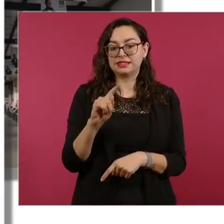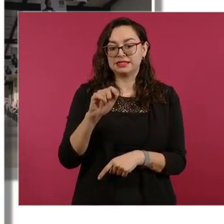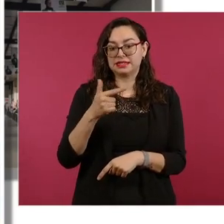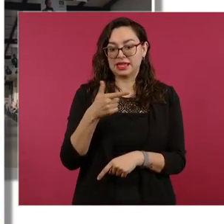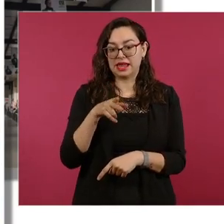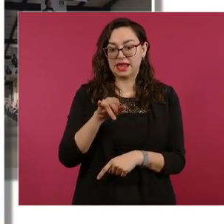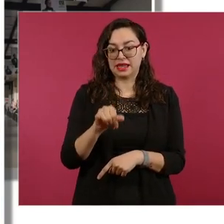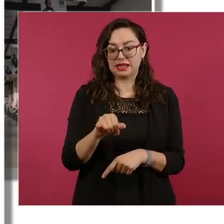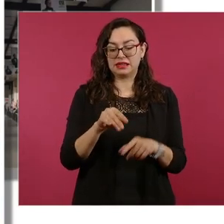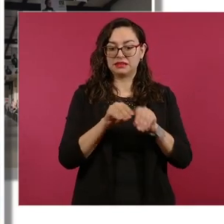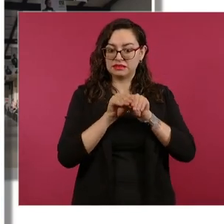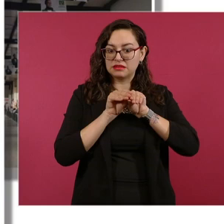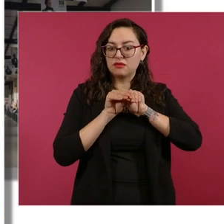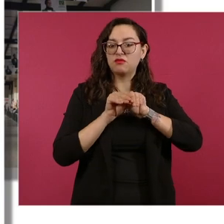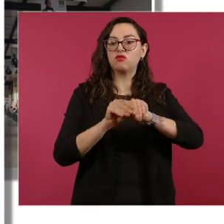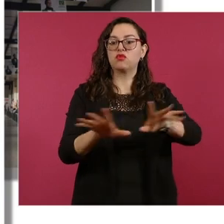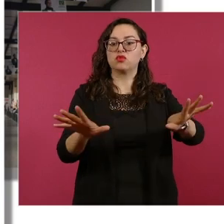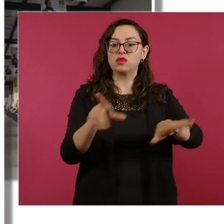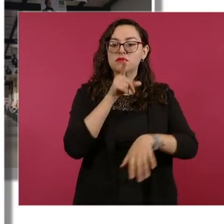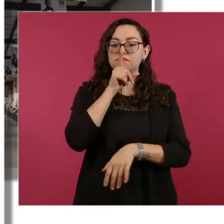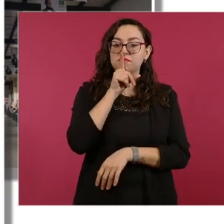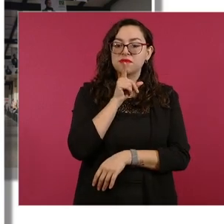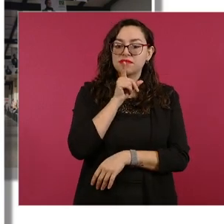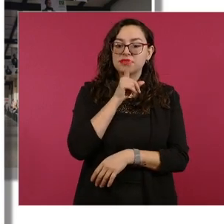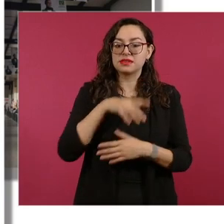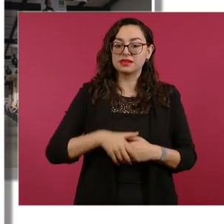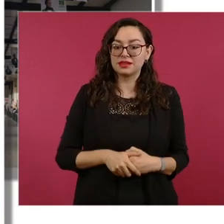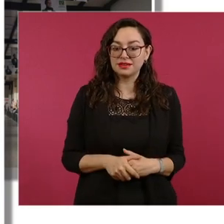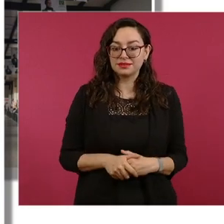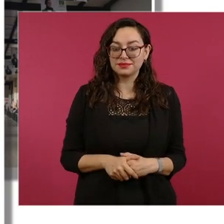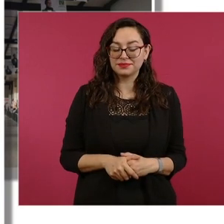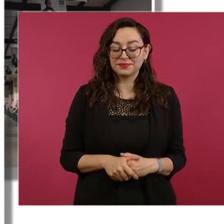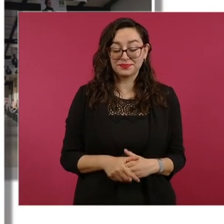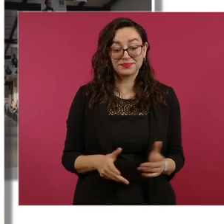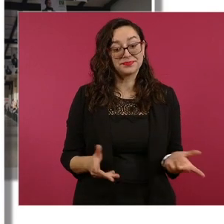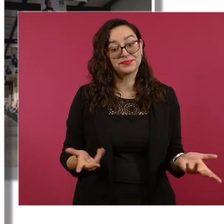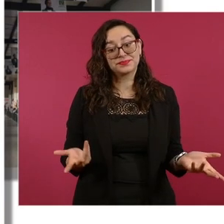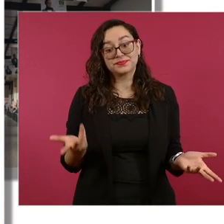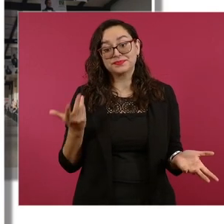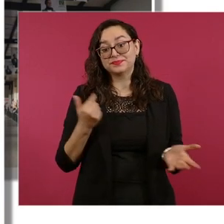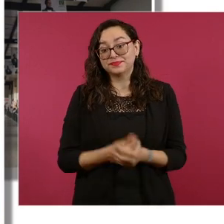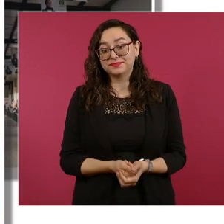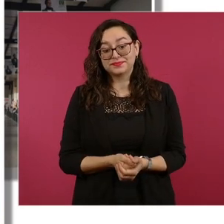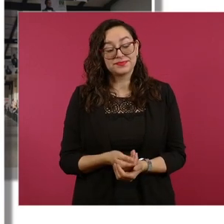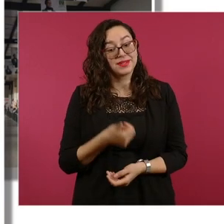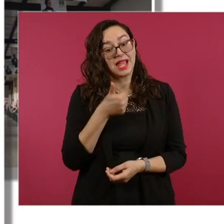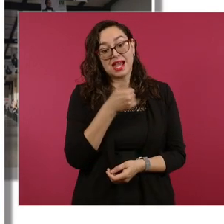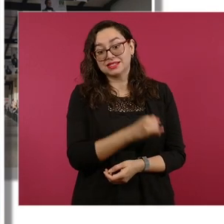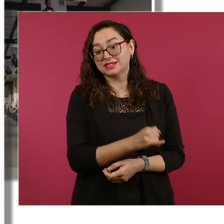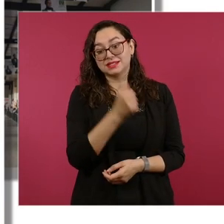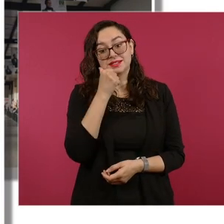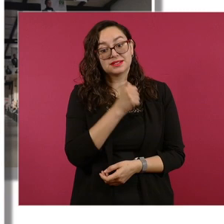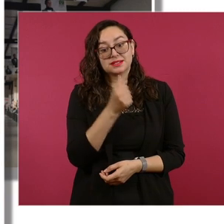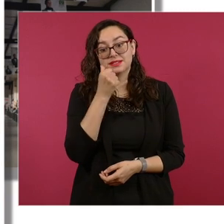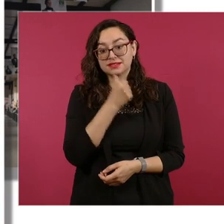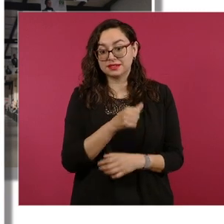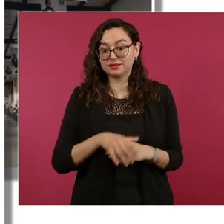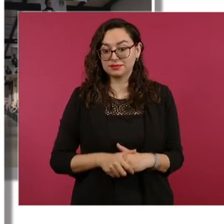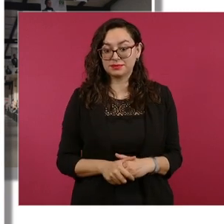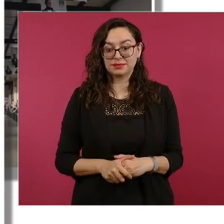difundió esta mentira, pero no vamos a decir su nombre. Y pues ya saben, vamos a